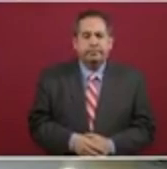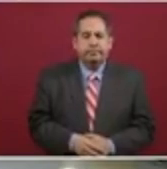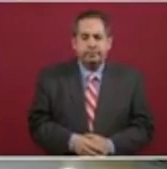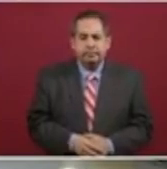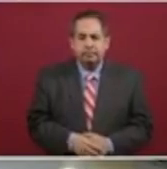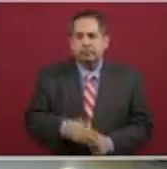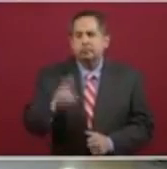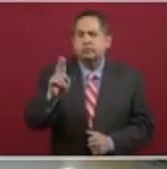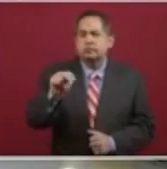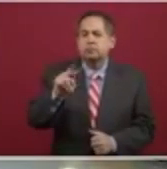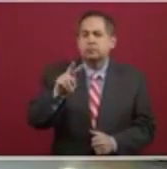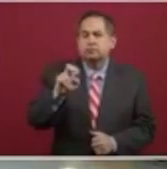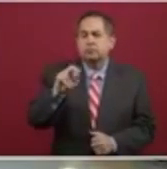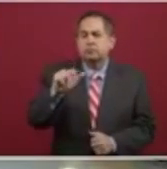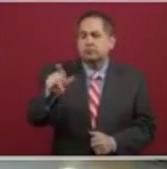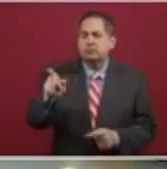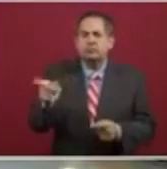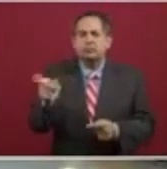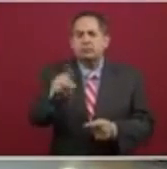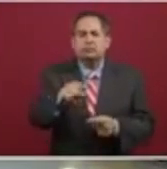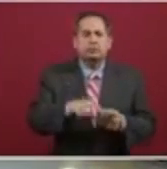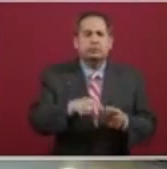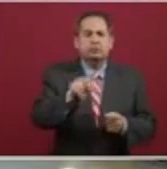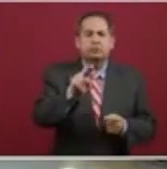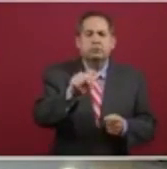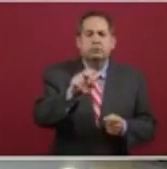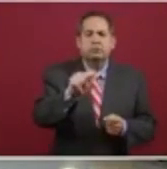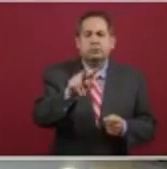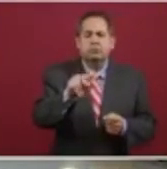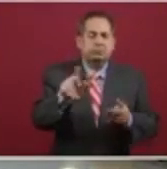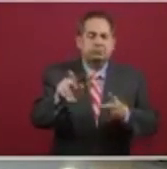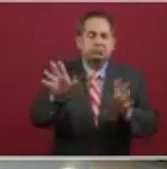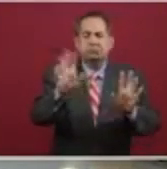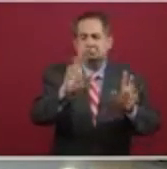Universal y Uno TV. Bueno.